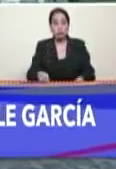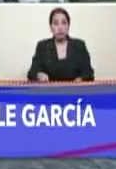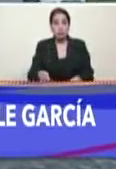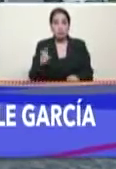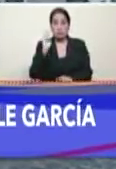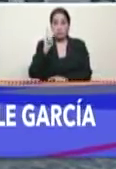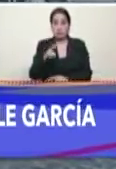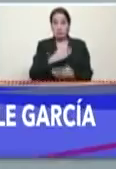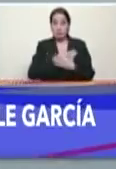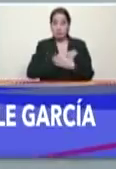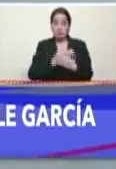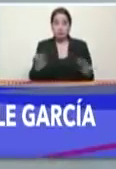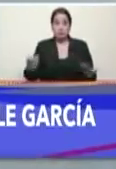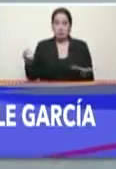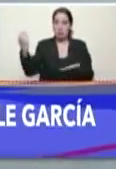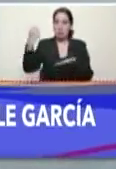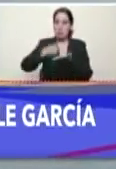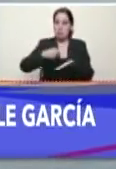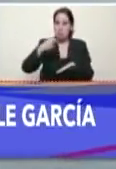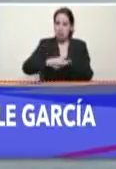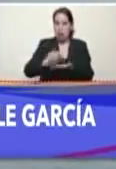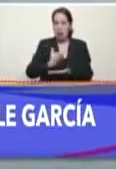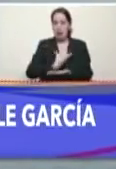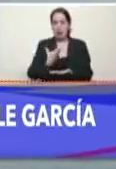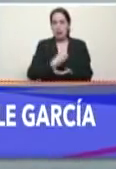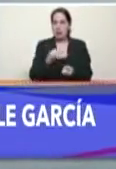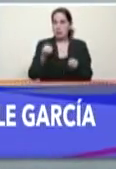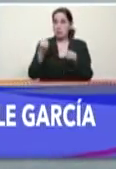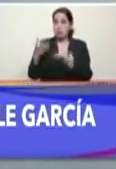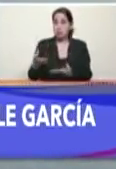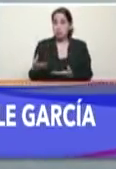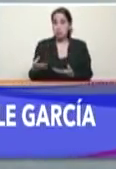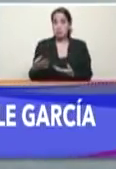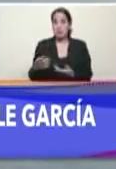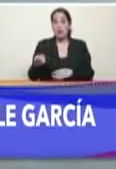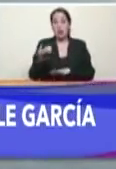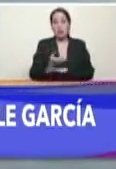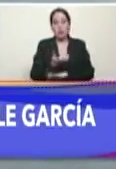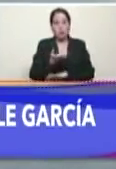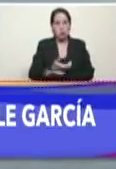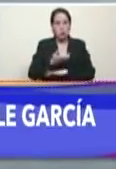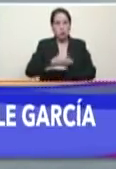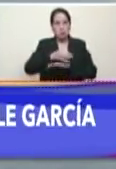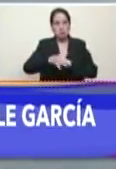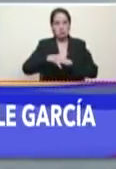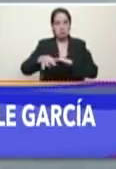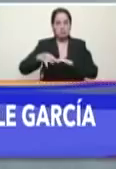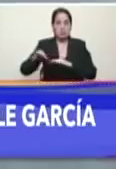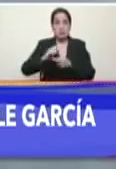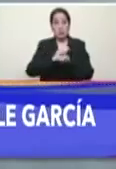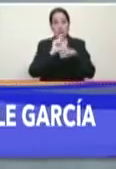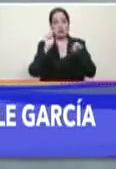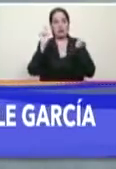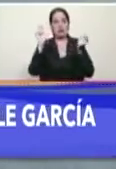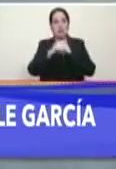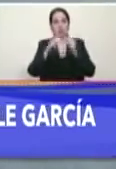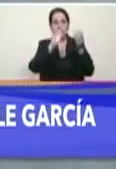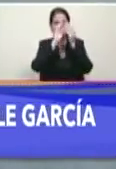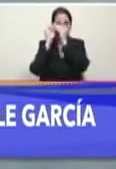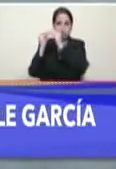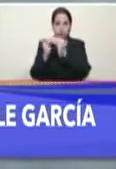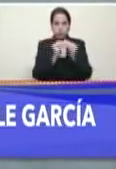está entregando los recursos a la alcaldía del municipio Maturín y bueno, estamos remodelando esta avenida